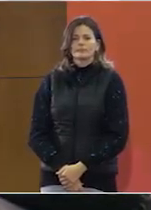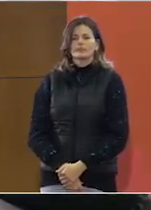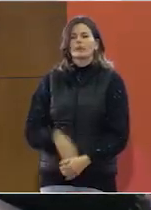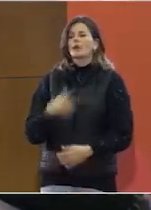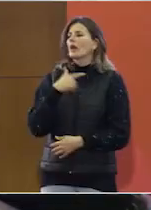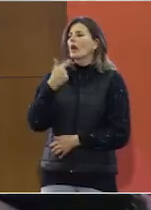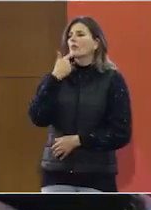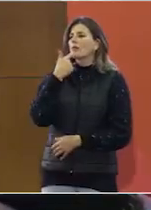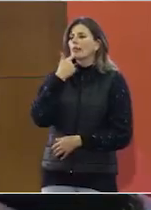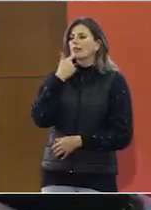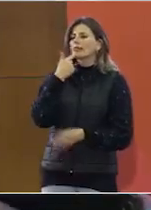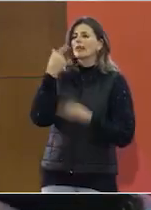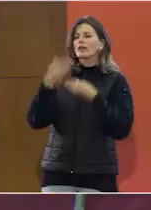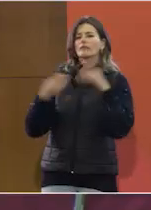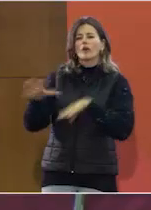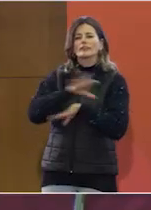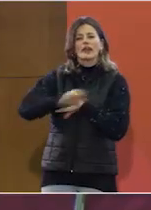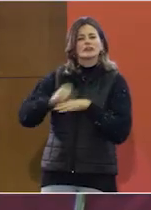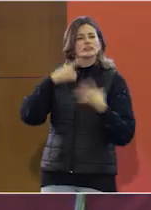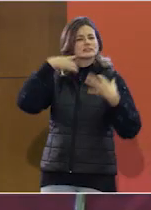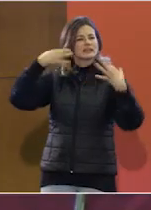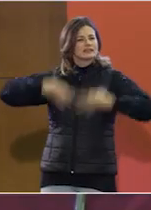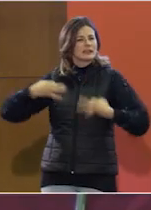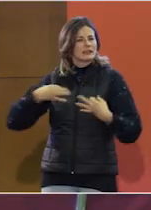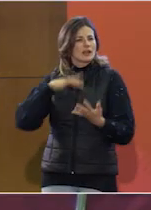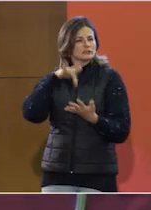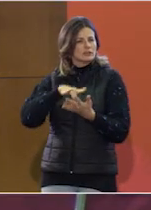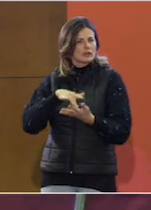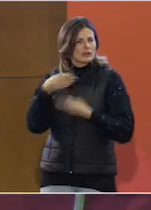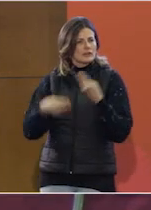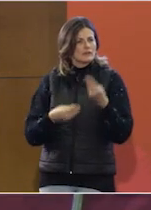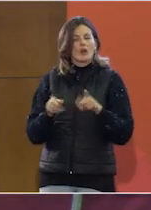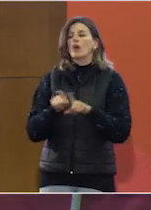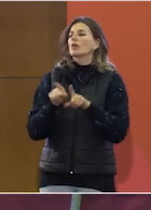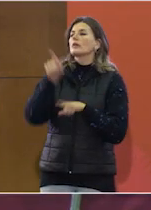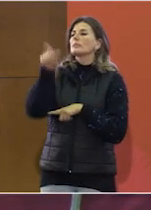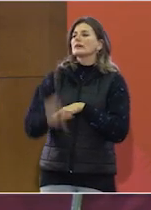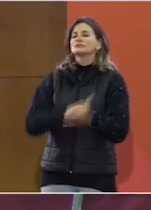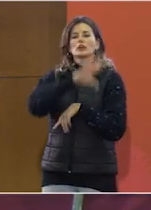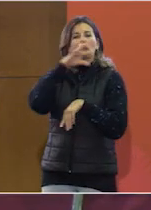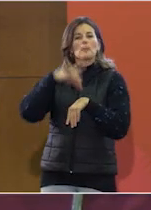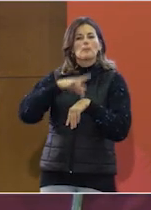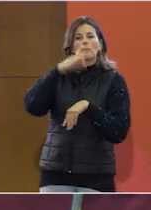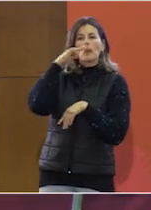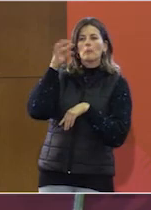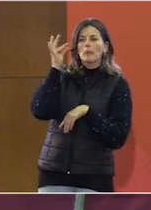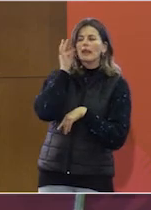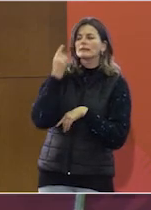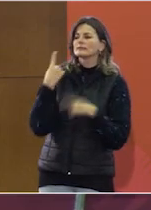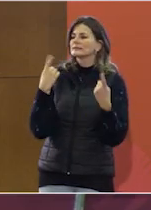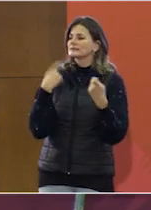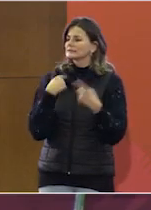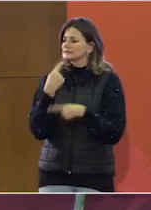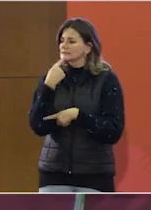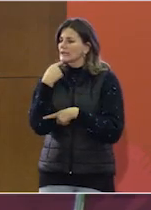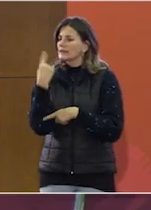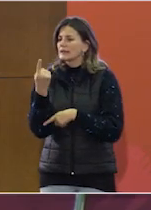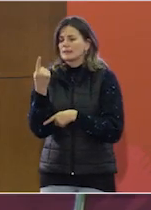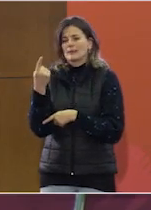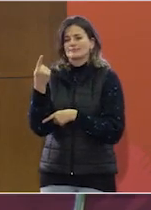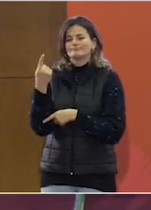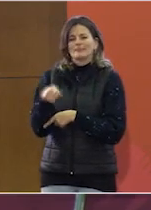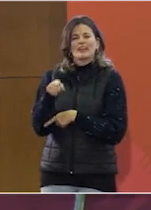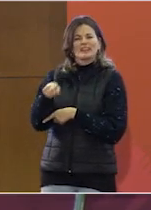Implica hacer un diagnóstico de la realidad, como cuando a un enfermo o una enferma hay que decirle que tiene una